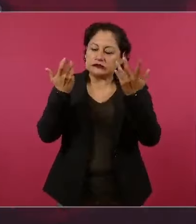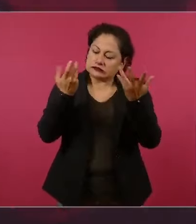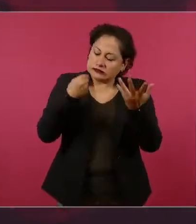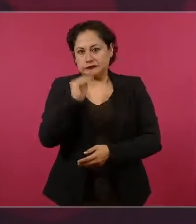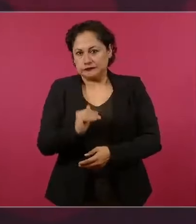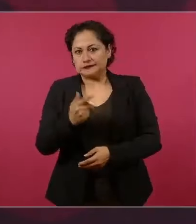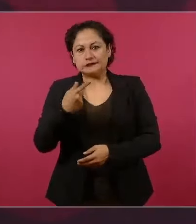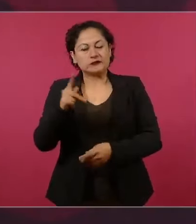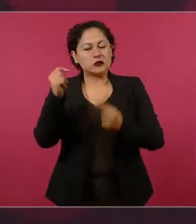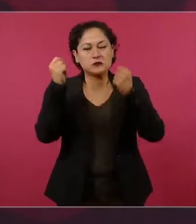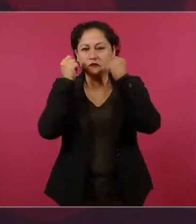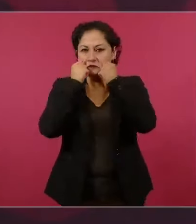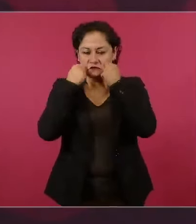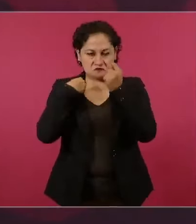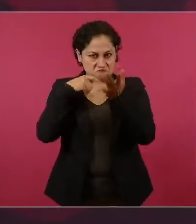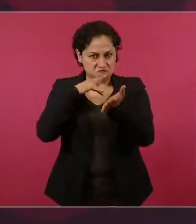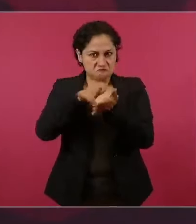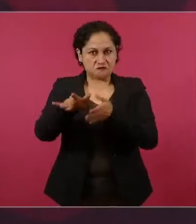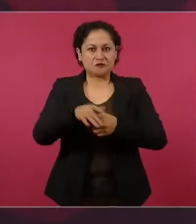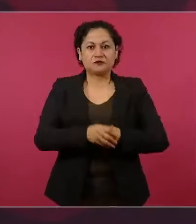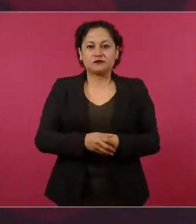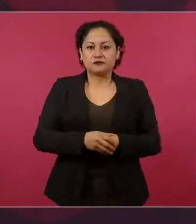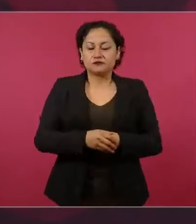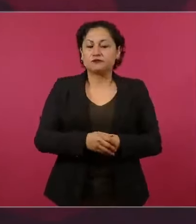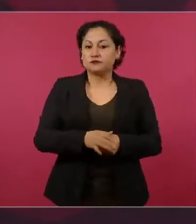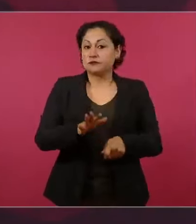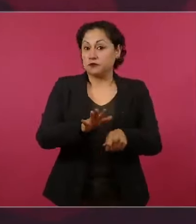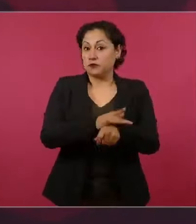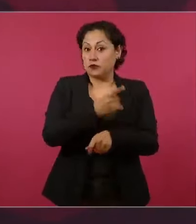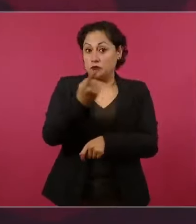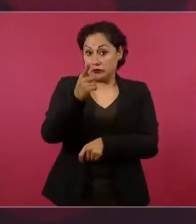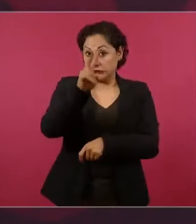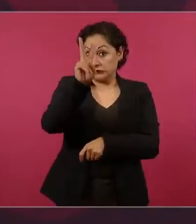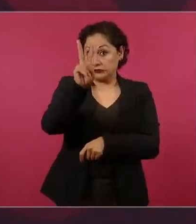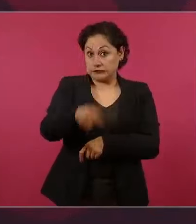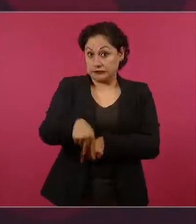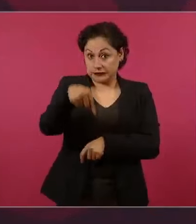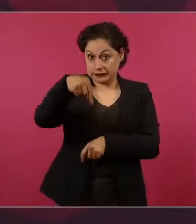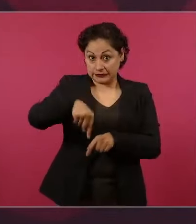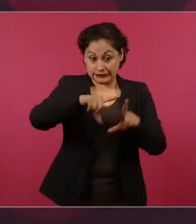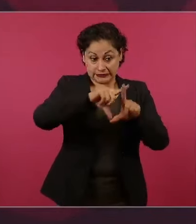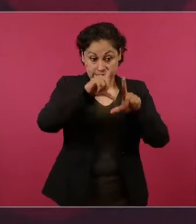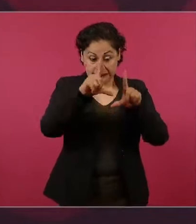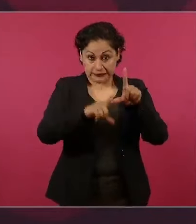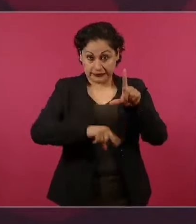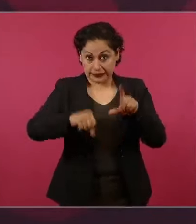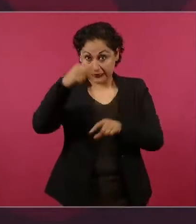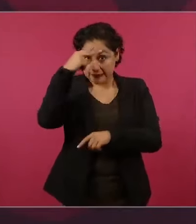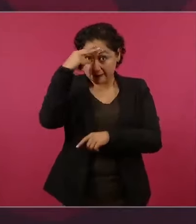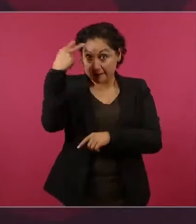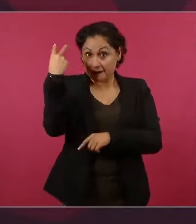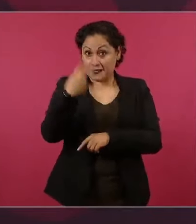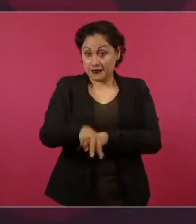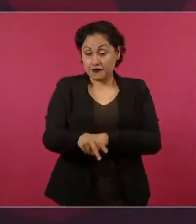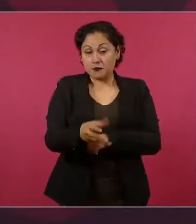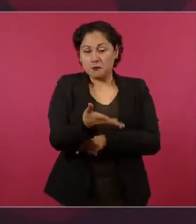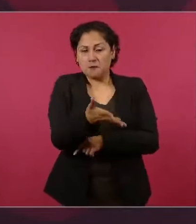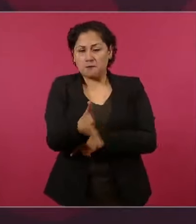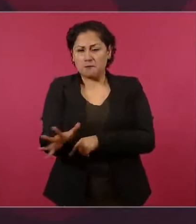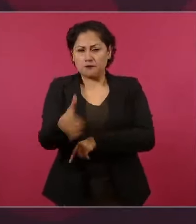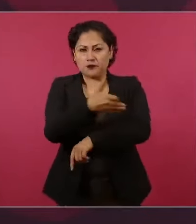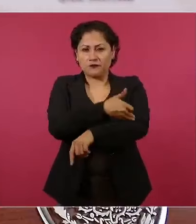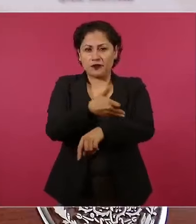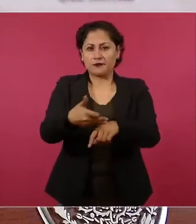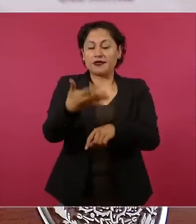porque si son 10 millones de familias que se benefician